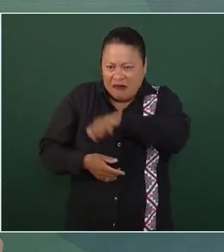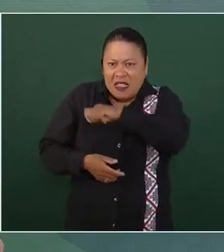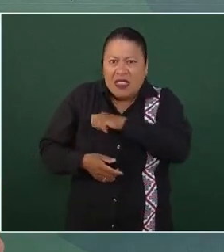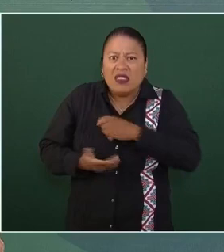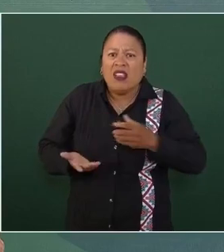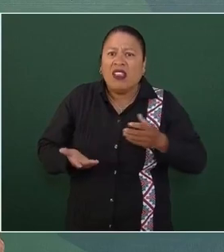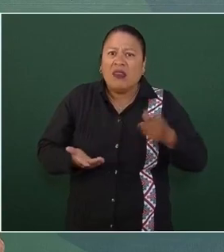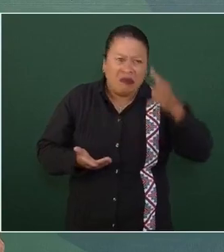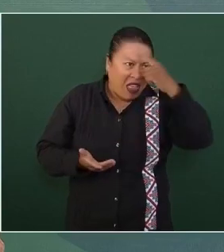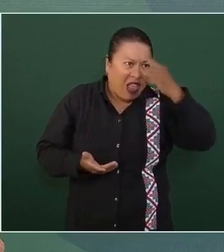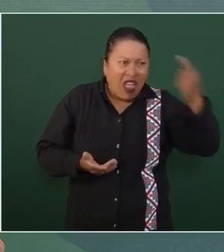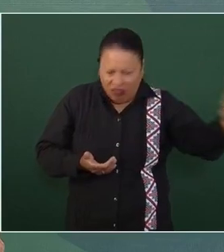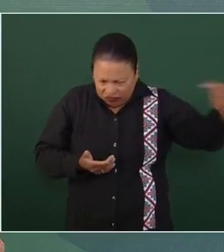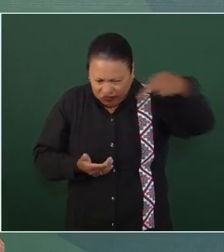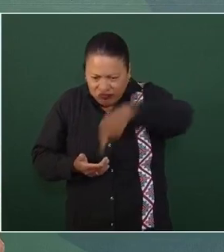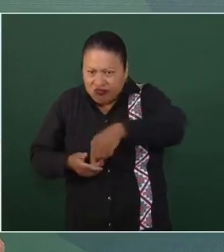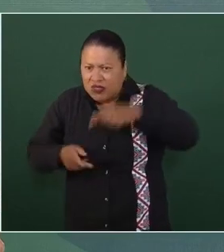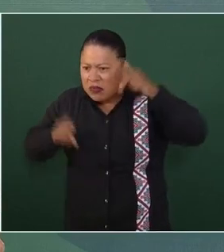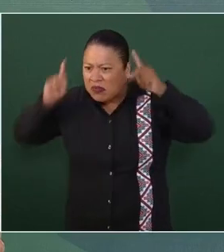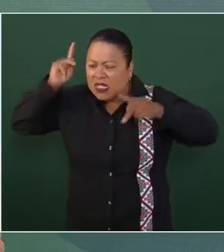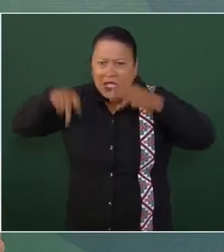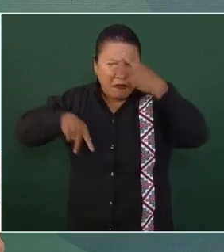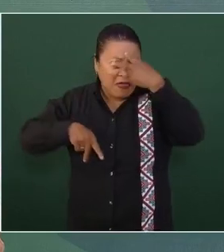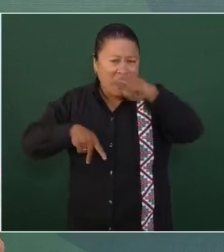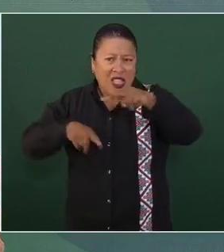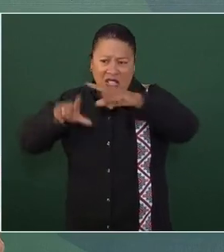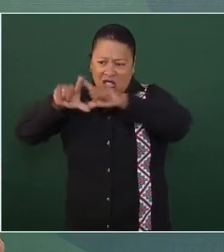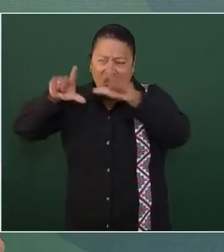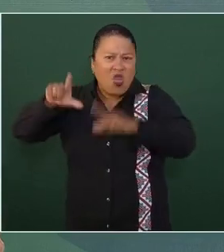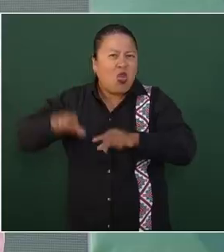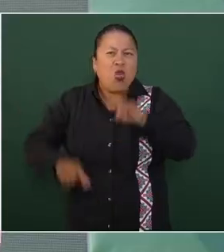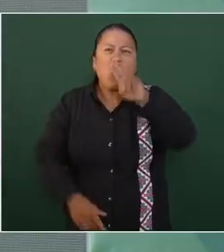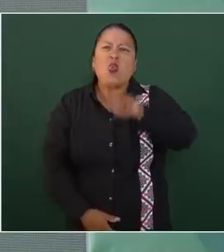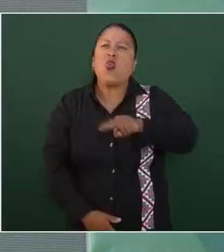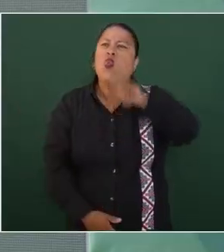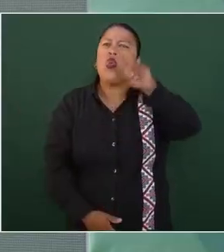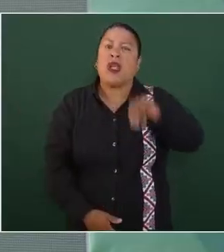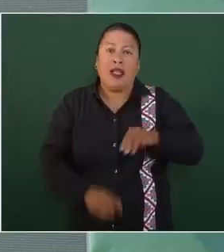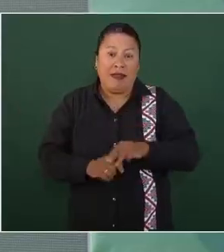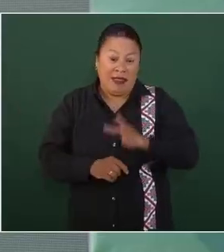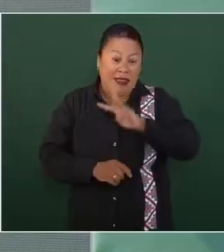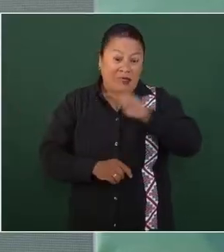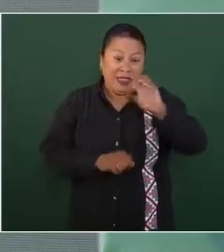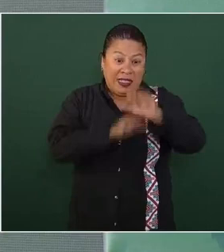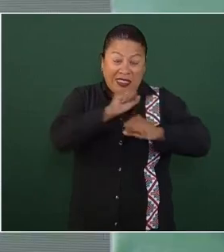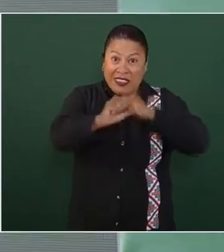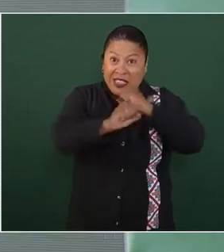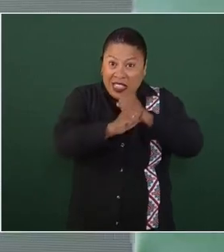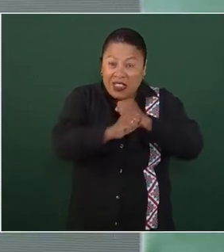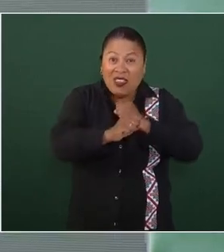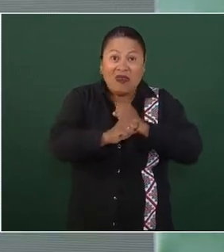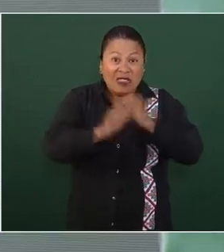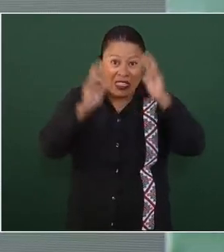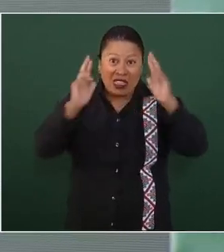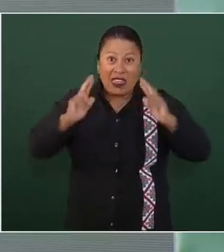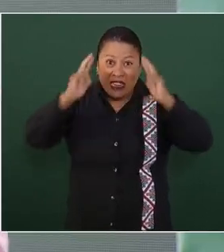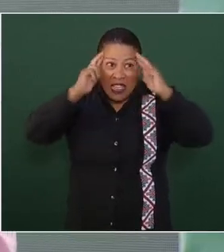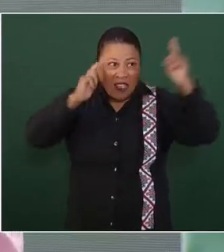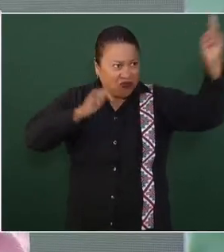de visitar México nunca vino en tres siglos en 300 años un rey